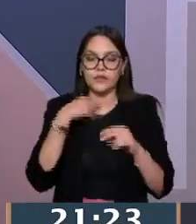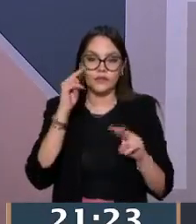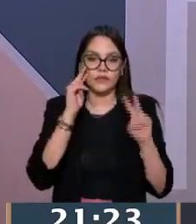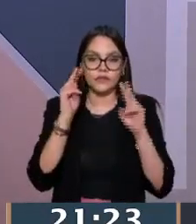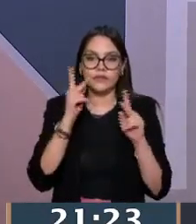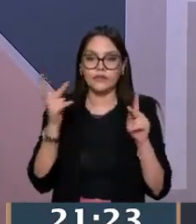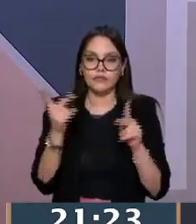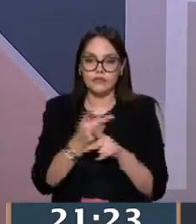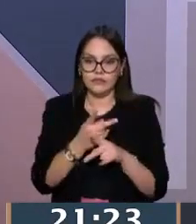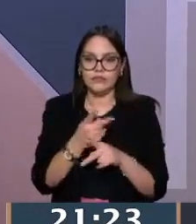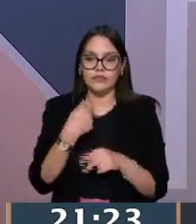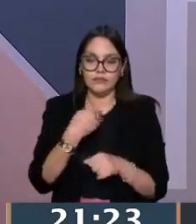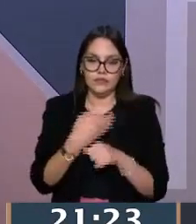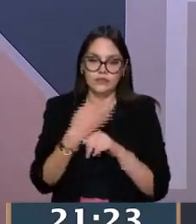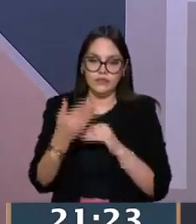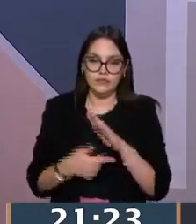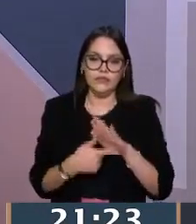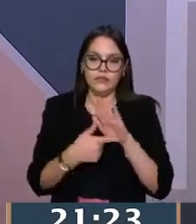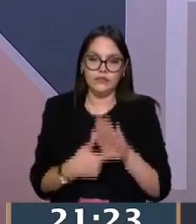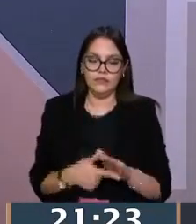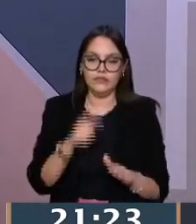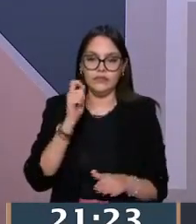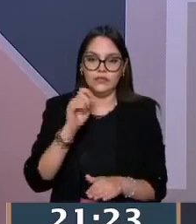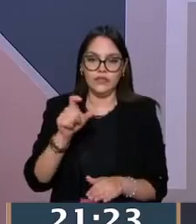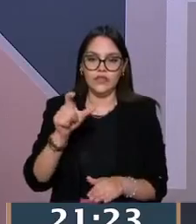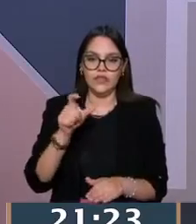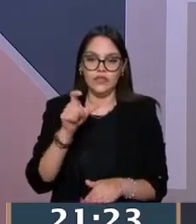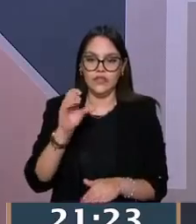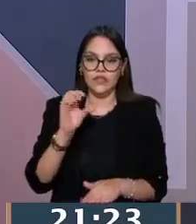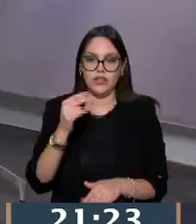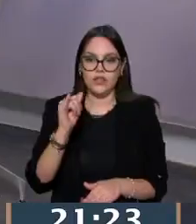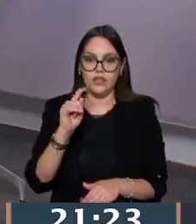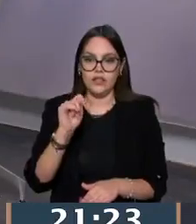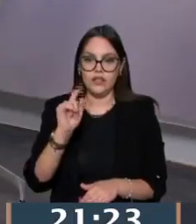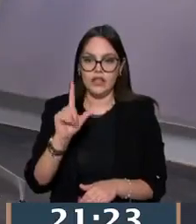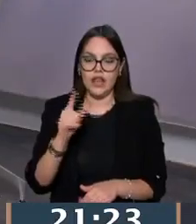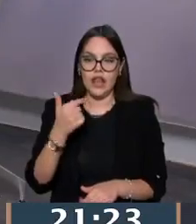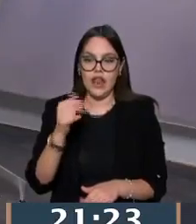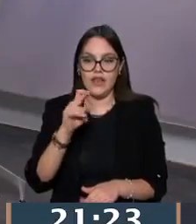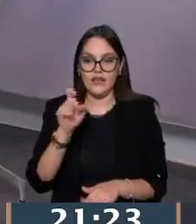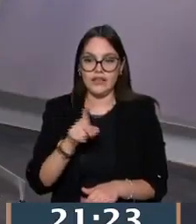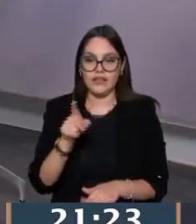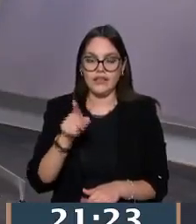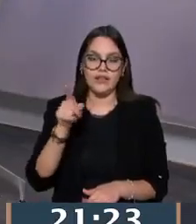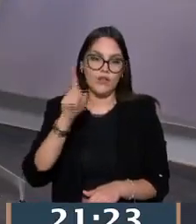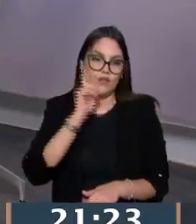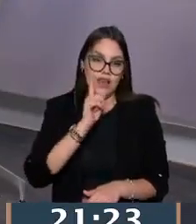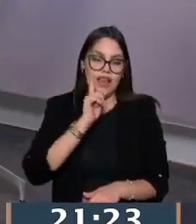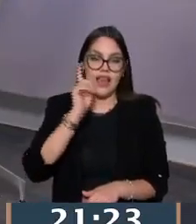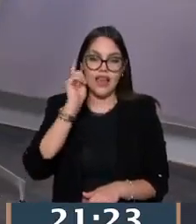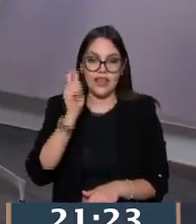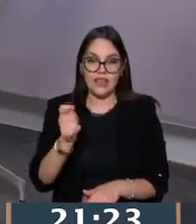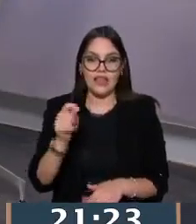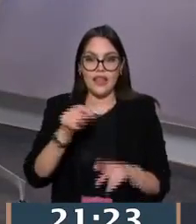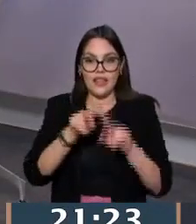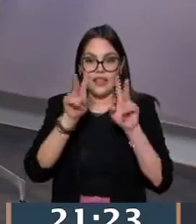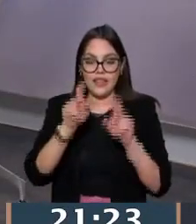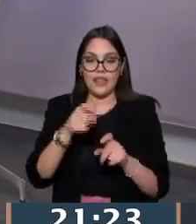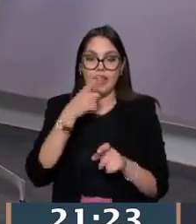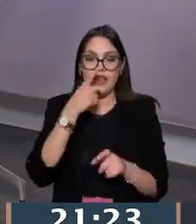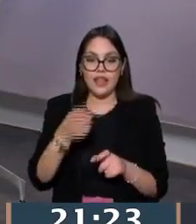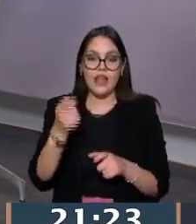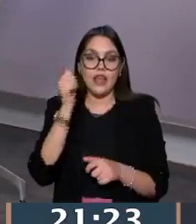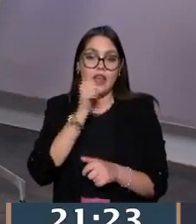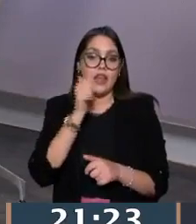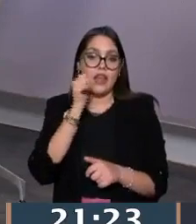todo en el escenario, y ahí lo voy a poner ya con nombre y apellido, Xóchitl Gálvez, no solamente rompe ese esquema, ese